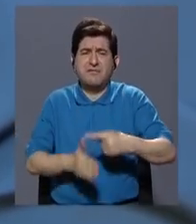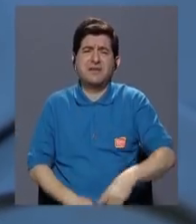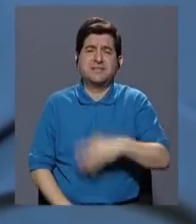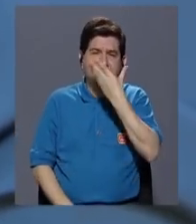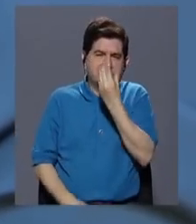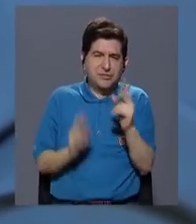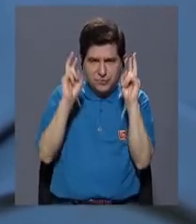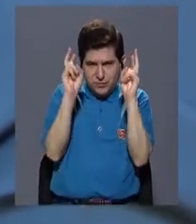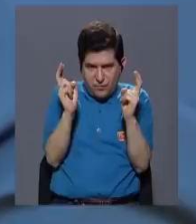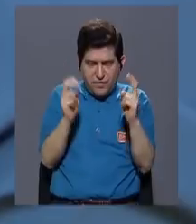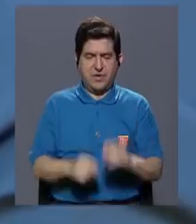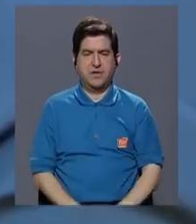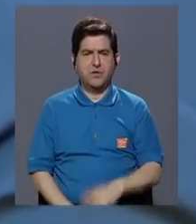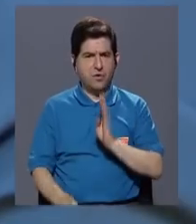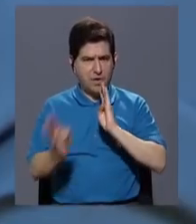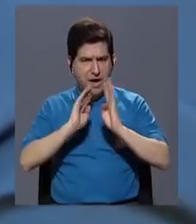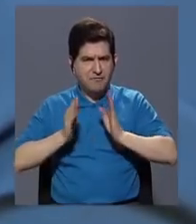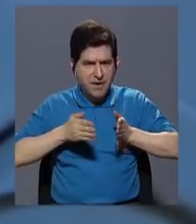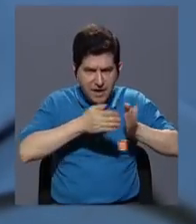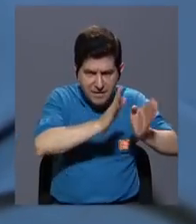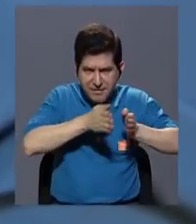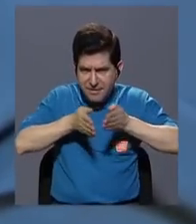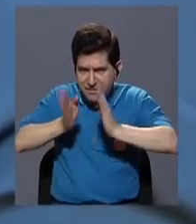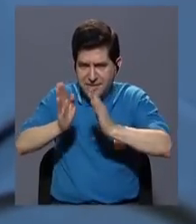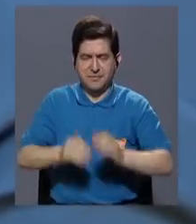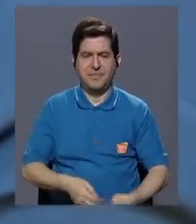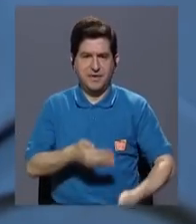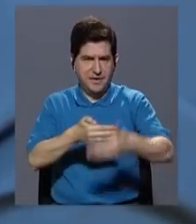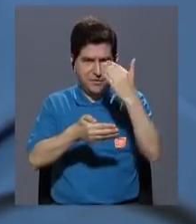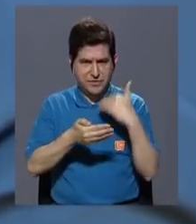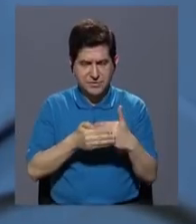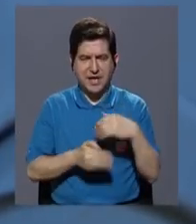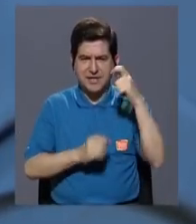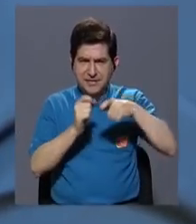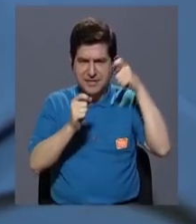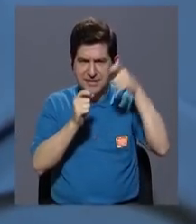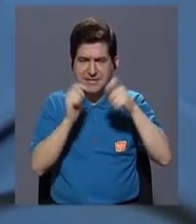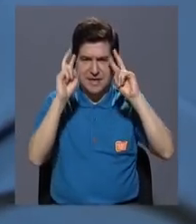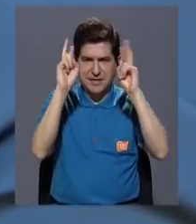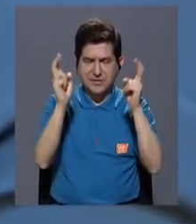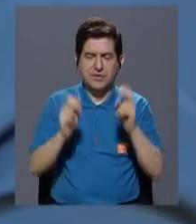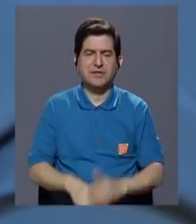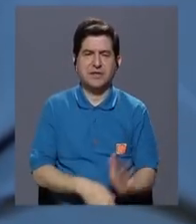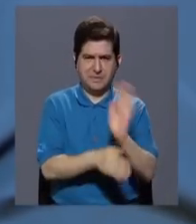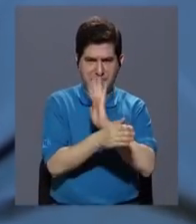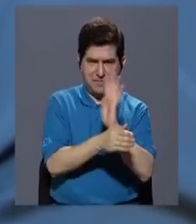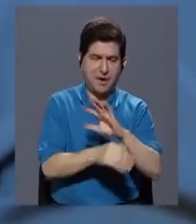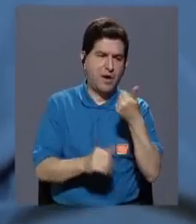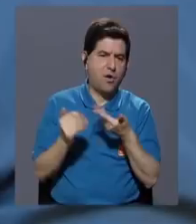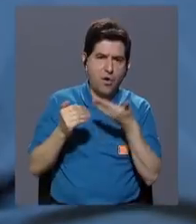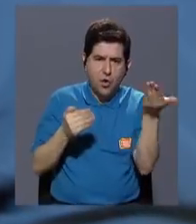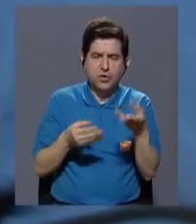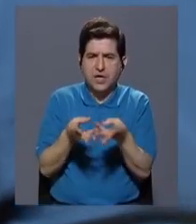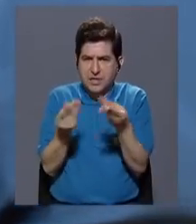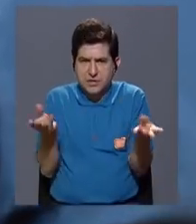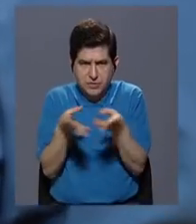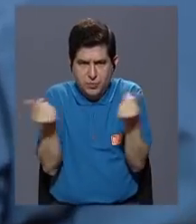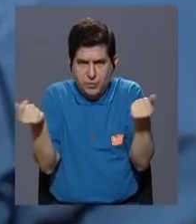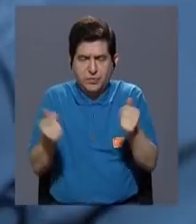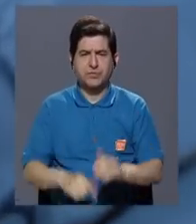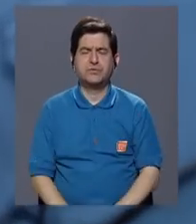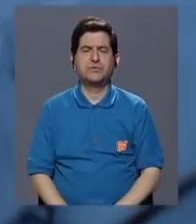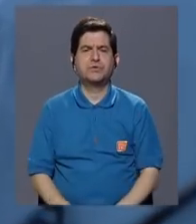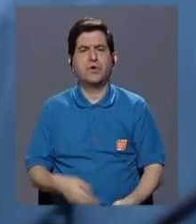sufridos a propósito de caminos antes de hablar más de lleno sobre la temática de la película y otros aspectos de